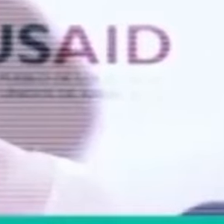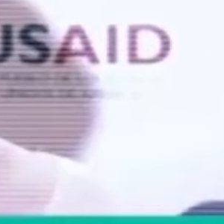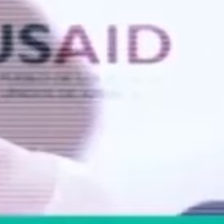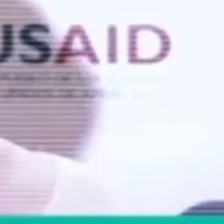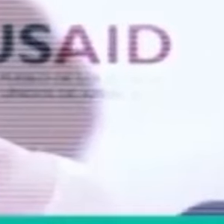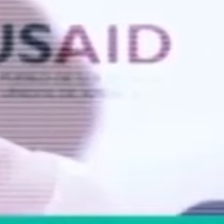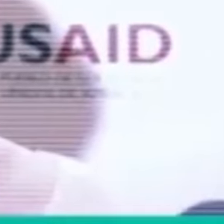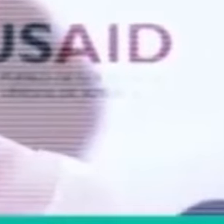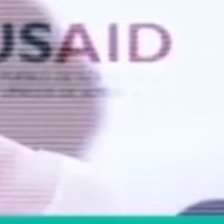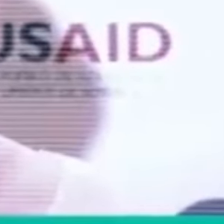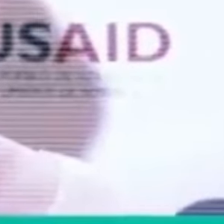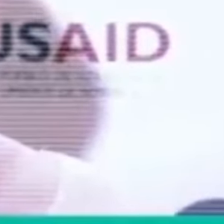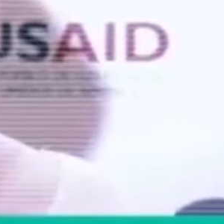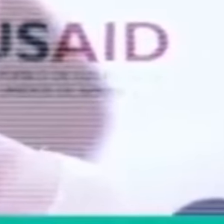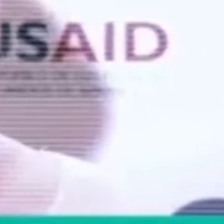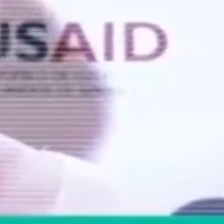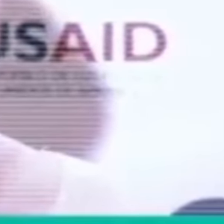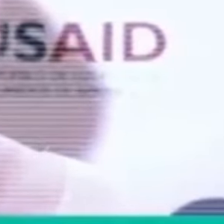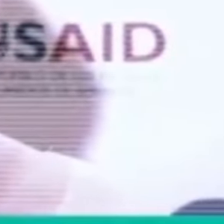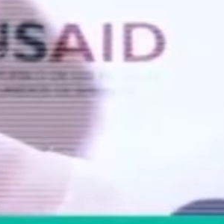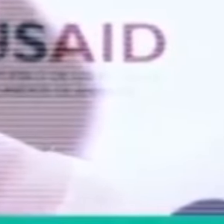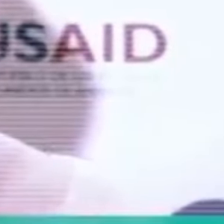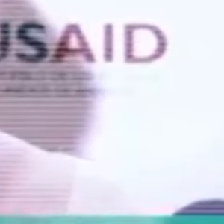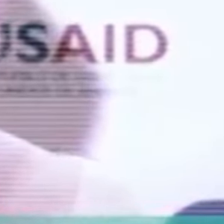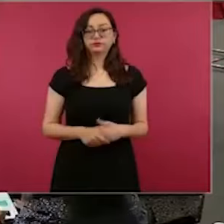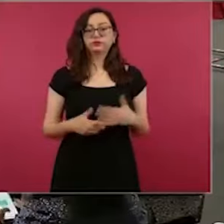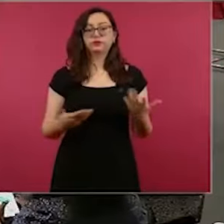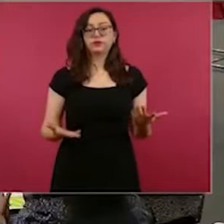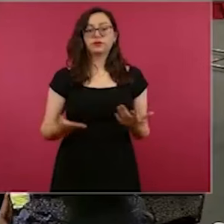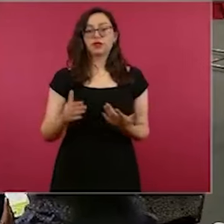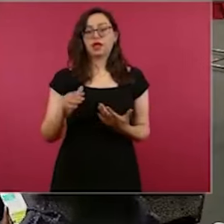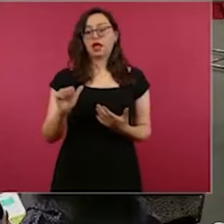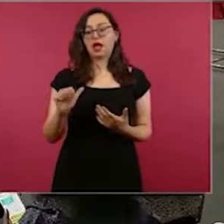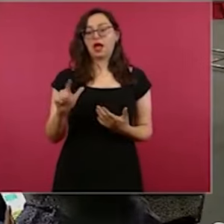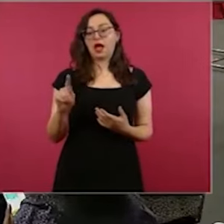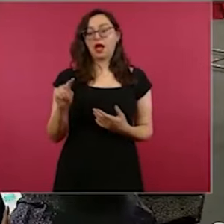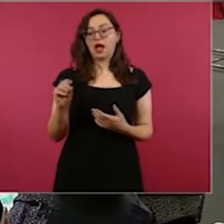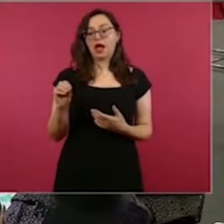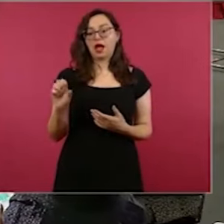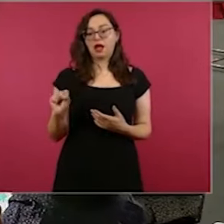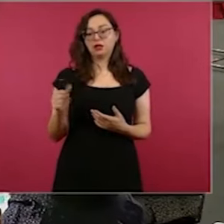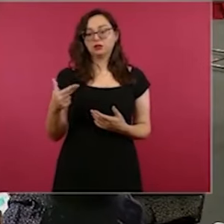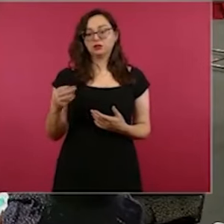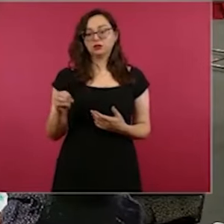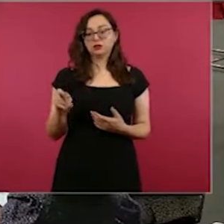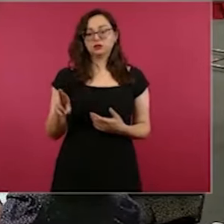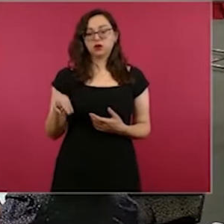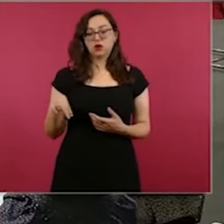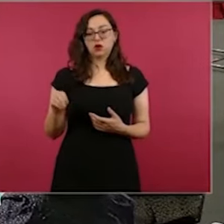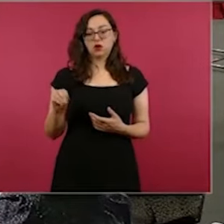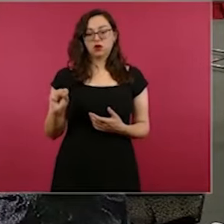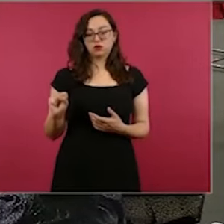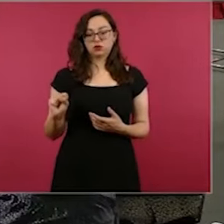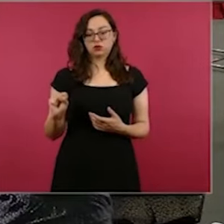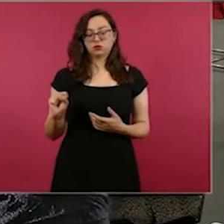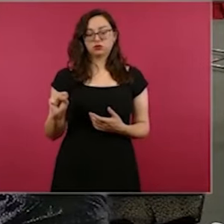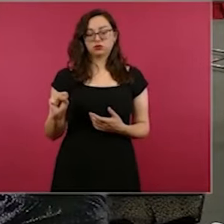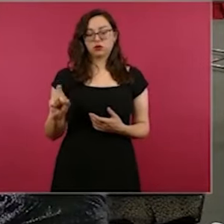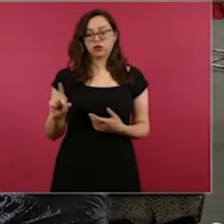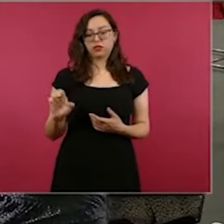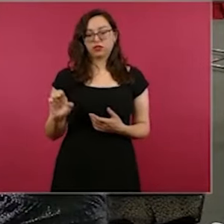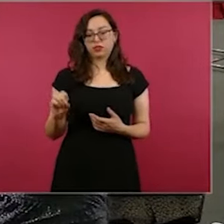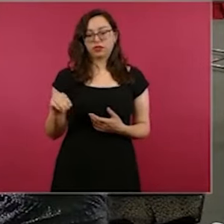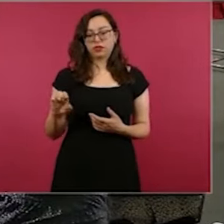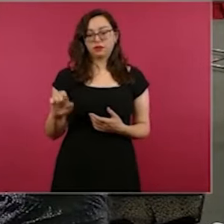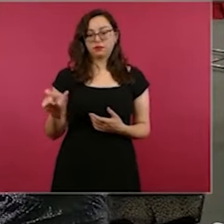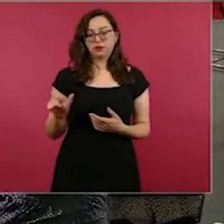para aquellos que están en posiciones de liderazgo en la lucha contra la corrupción la confianza de la sociedad se gana con acciones coherentes